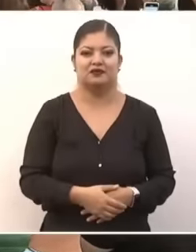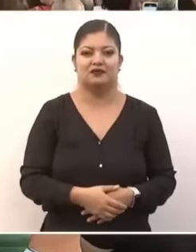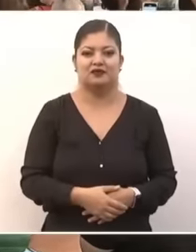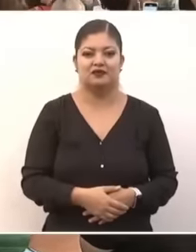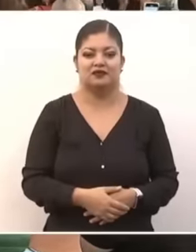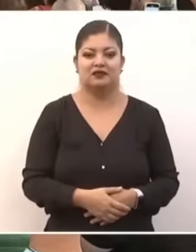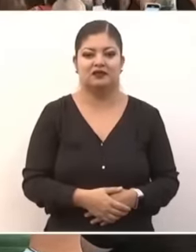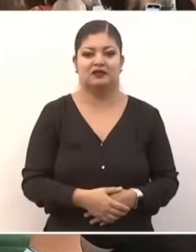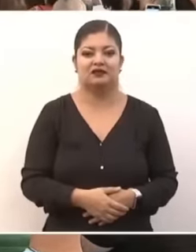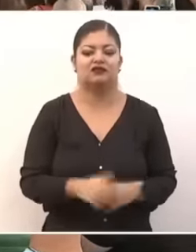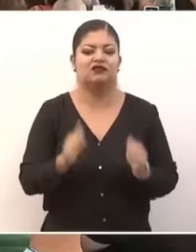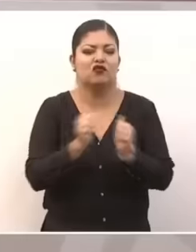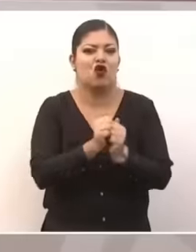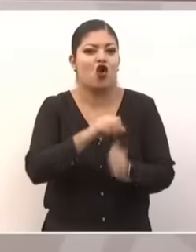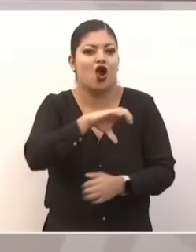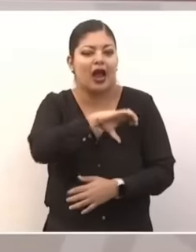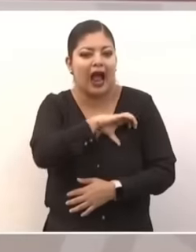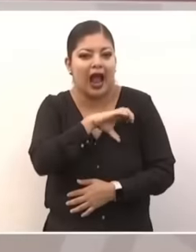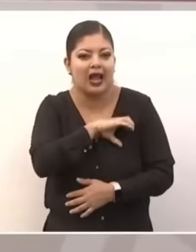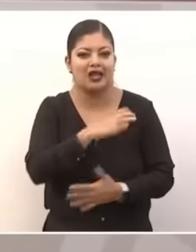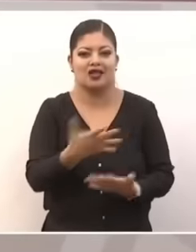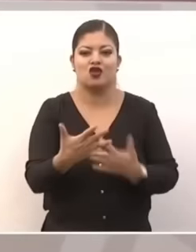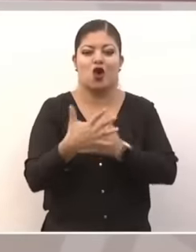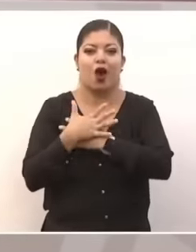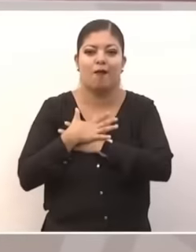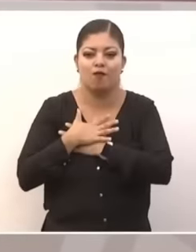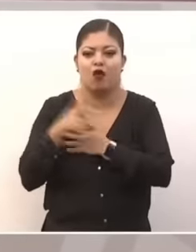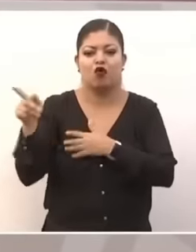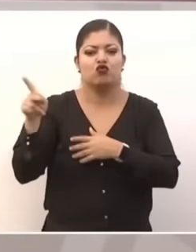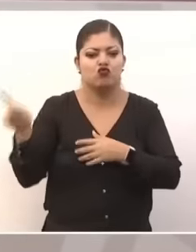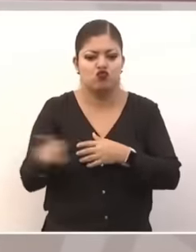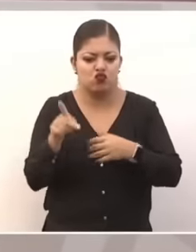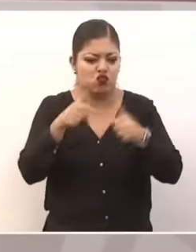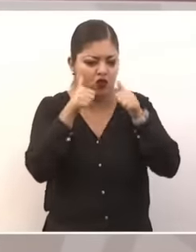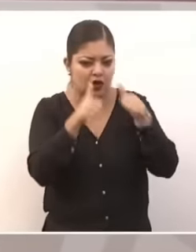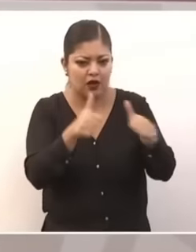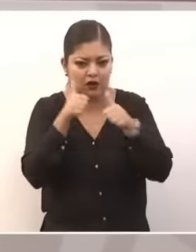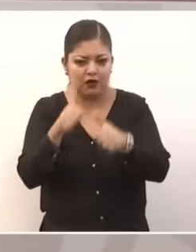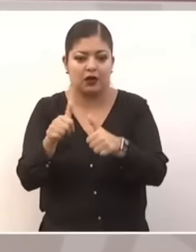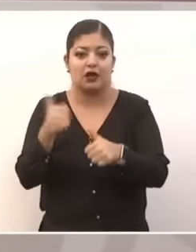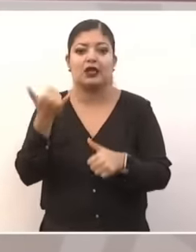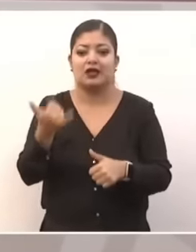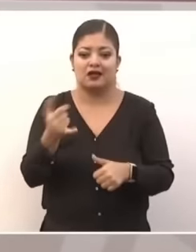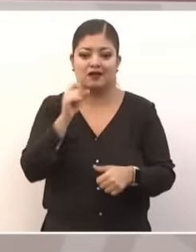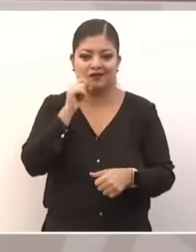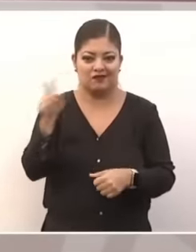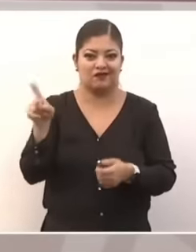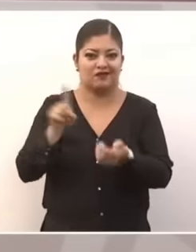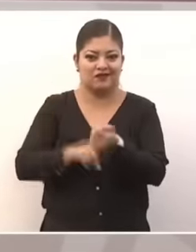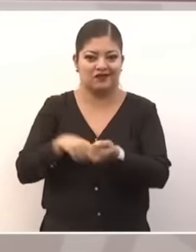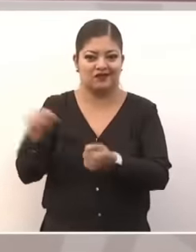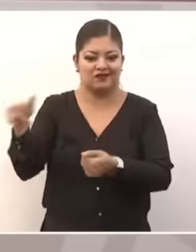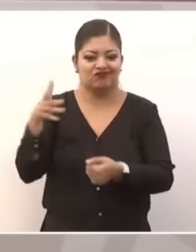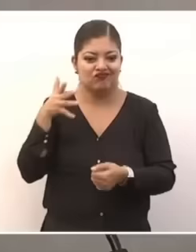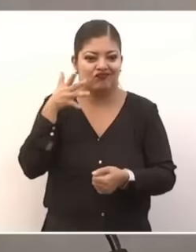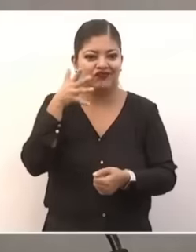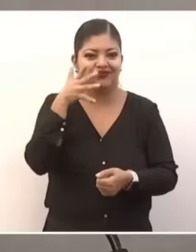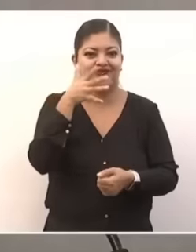por todo el cariño y el amor que le has dado al pueblo y la ruta que nos has